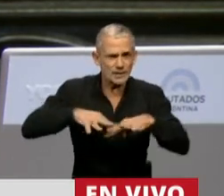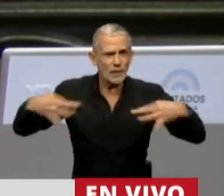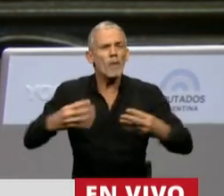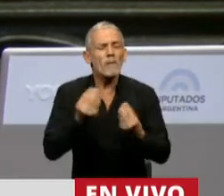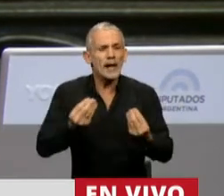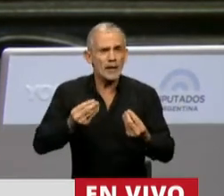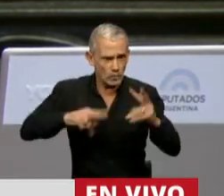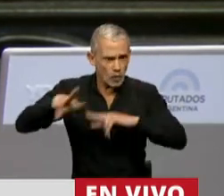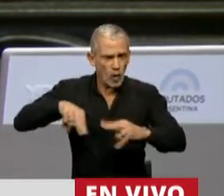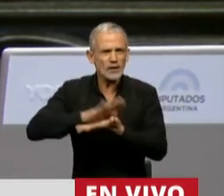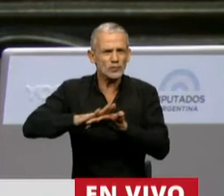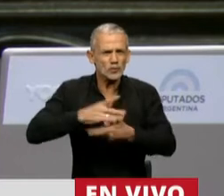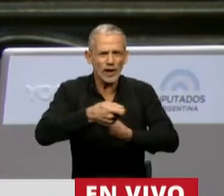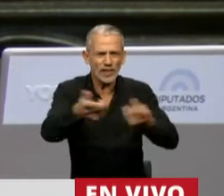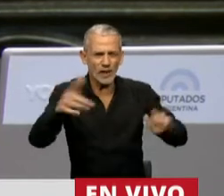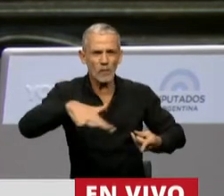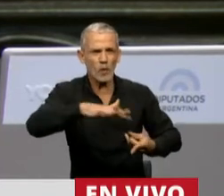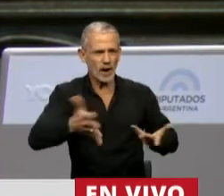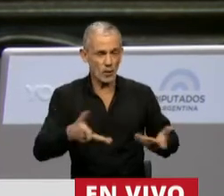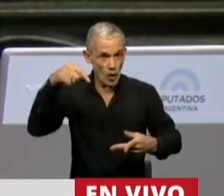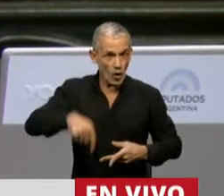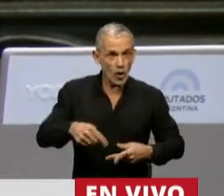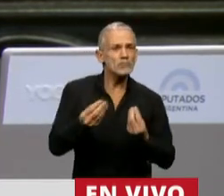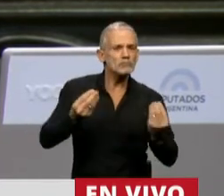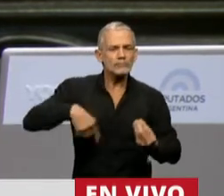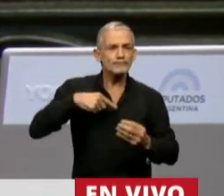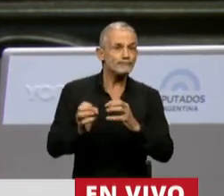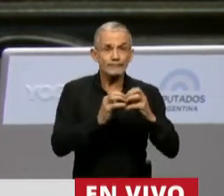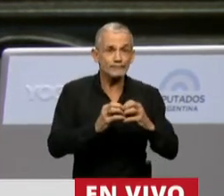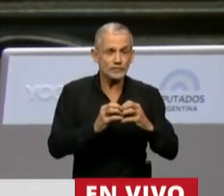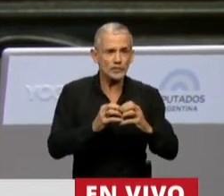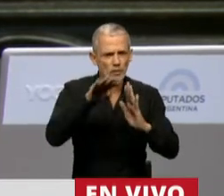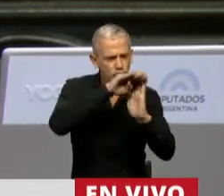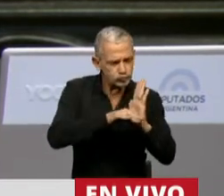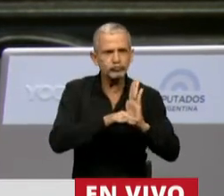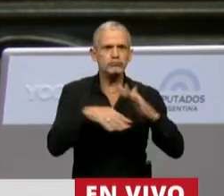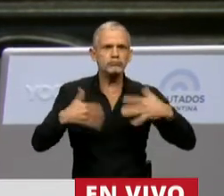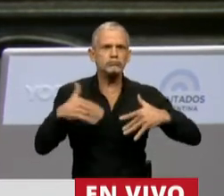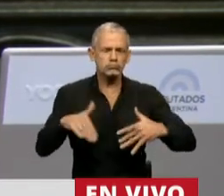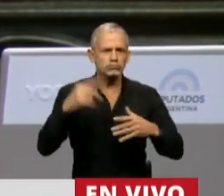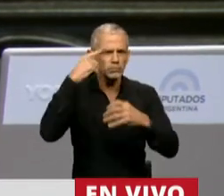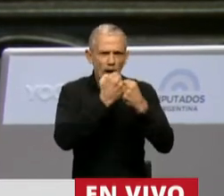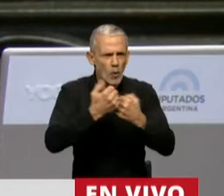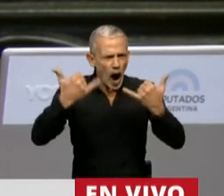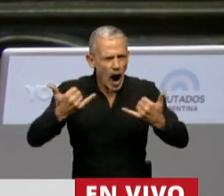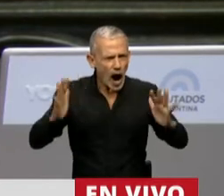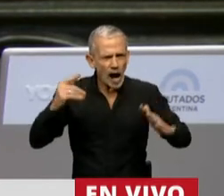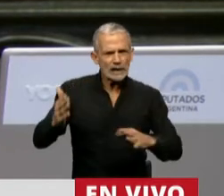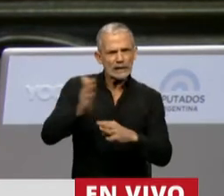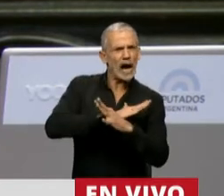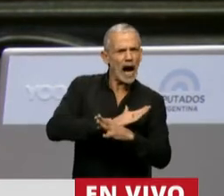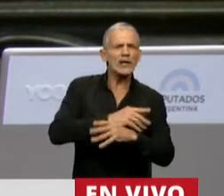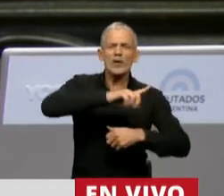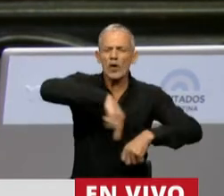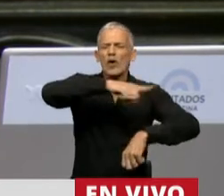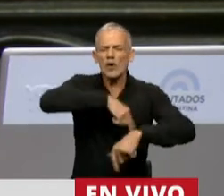para encontrar esas respuestas. De hecho, hoy teníamos una sesión prevista con un altísimo nivel de acuerdo que había llevado